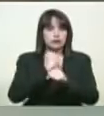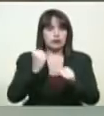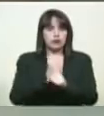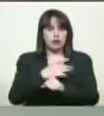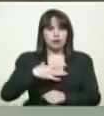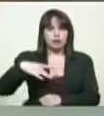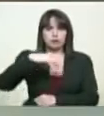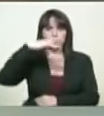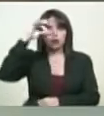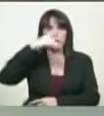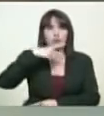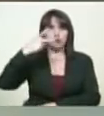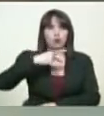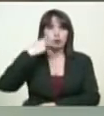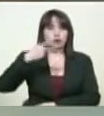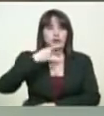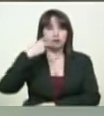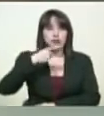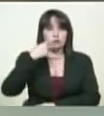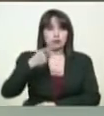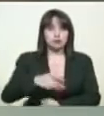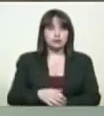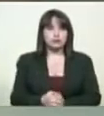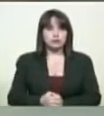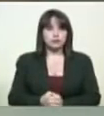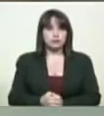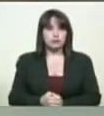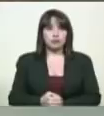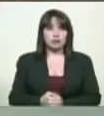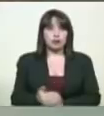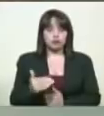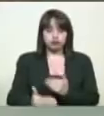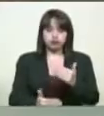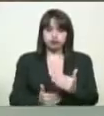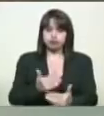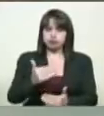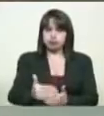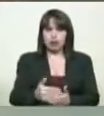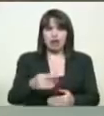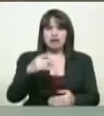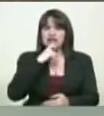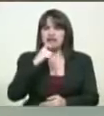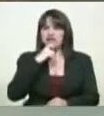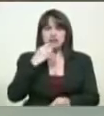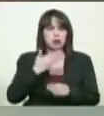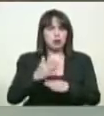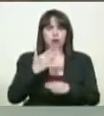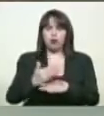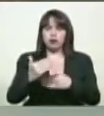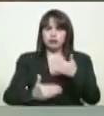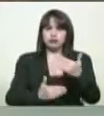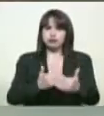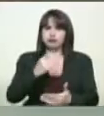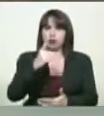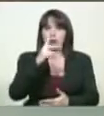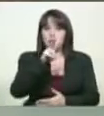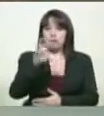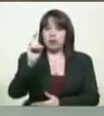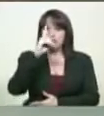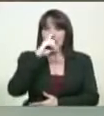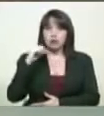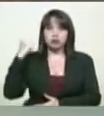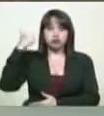política para sobreponerse a dificultades para avanzar ya vamos para 20 años de victorias